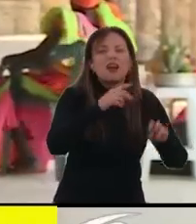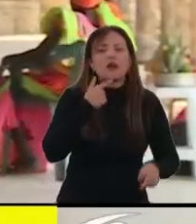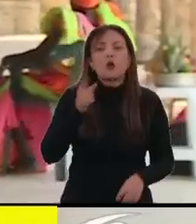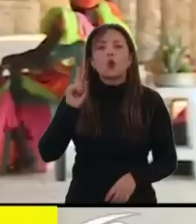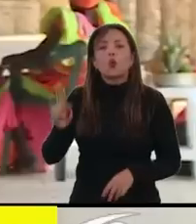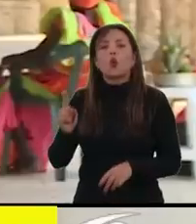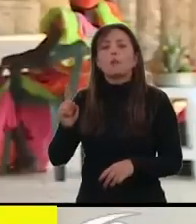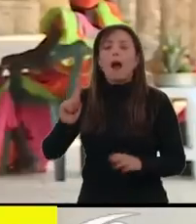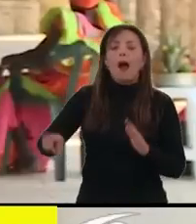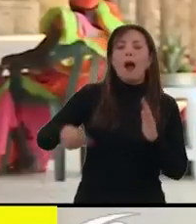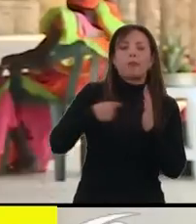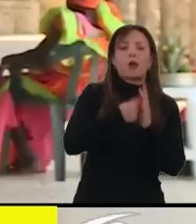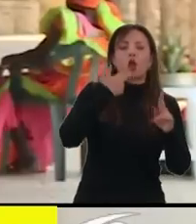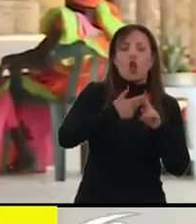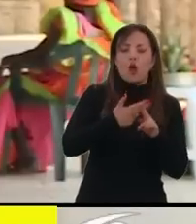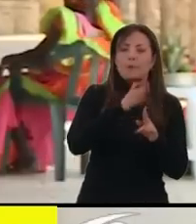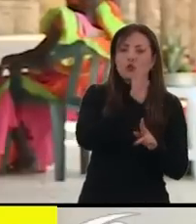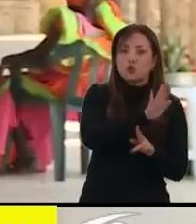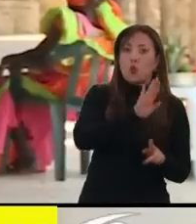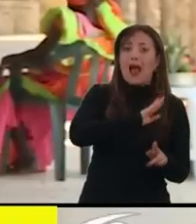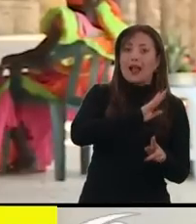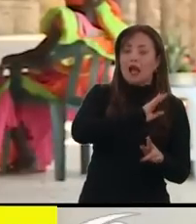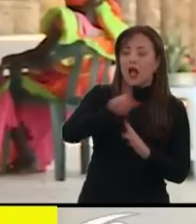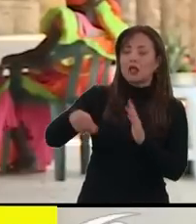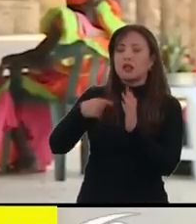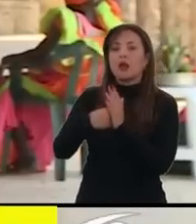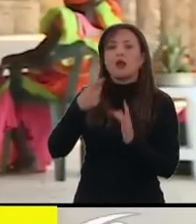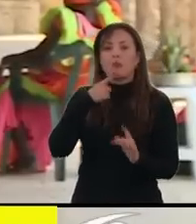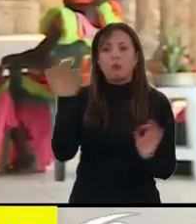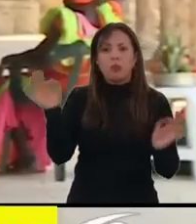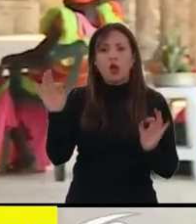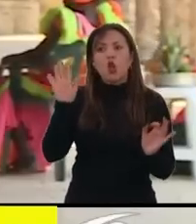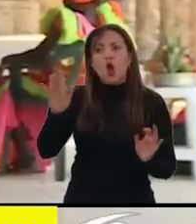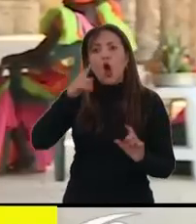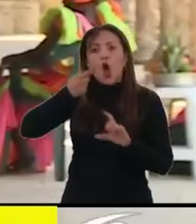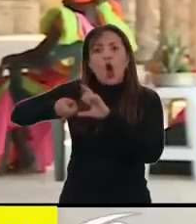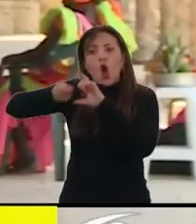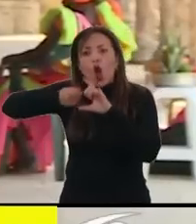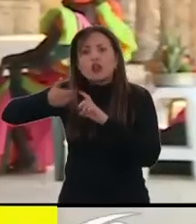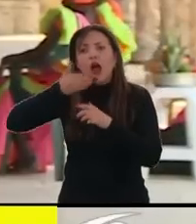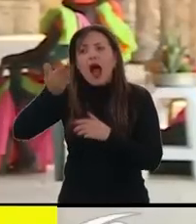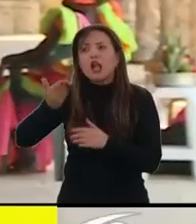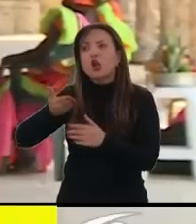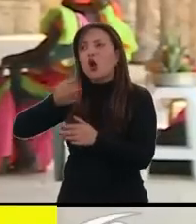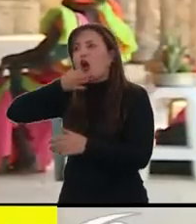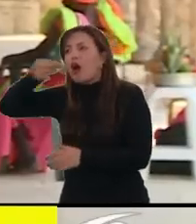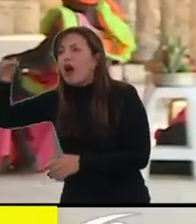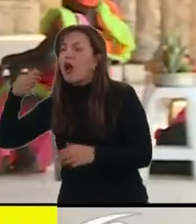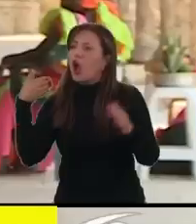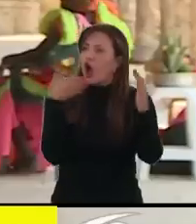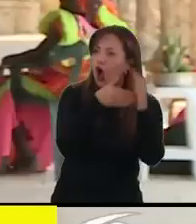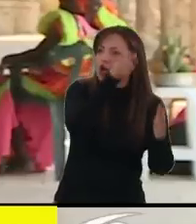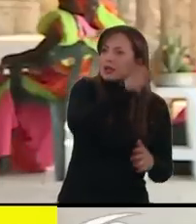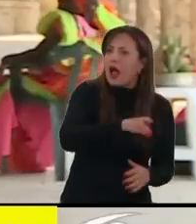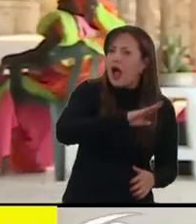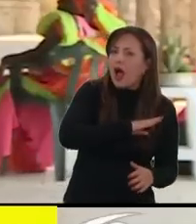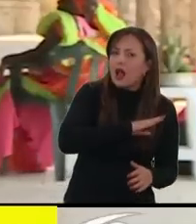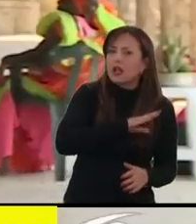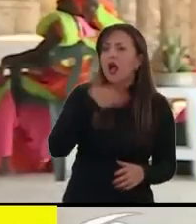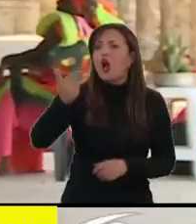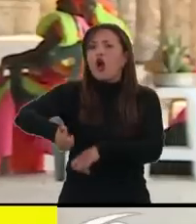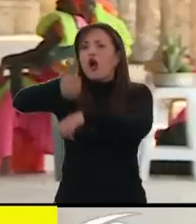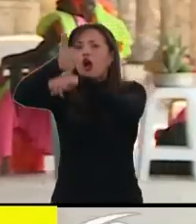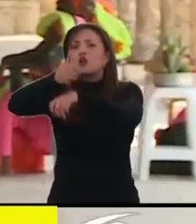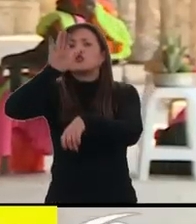utilizaron su nombre y que no ha puesto ante la Contraloría Distrital ninguna denuncia en contra del alcalde de la ciudad y de la directora